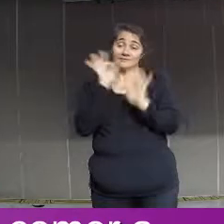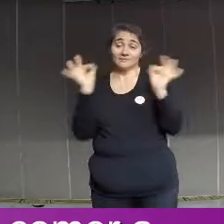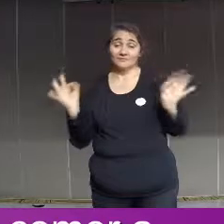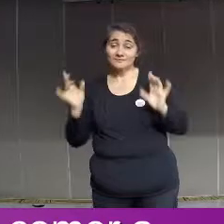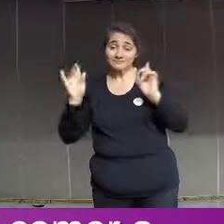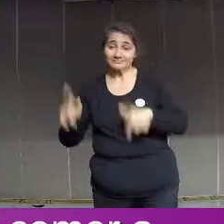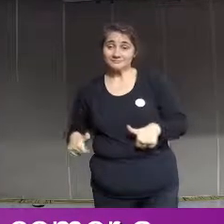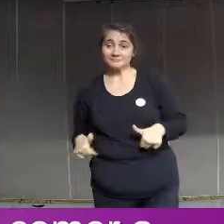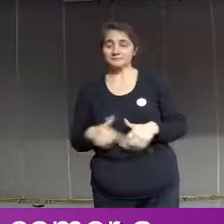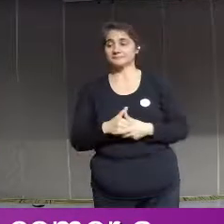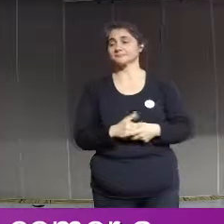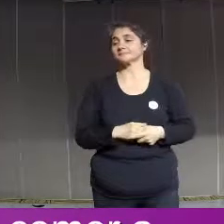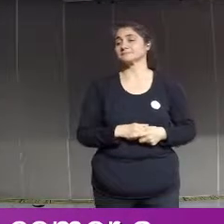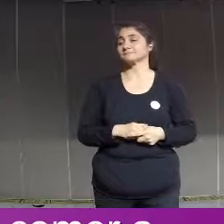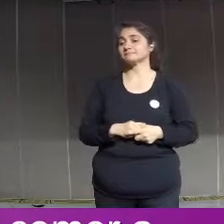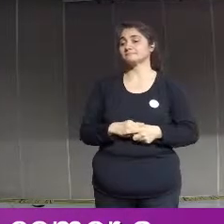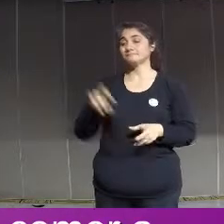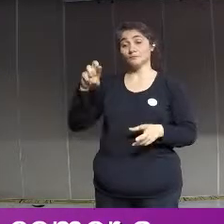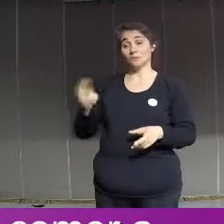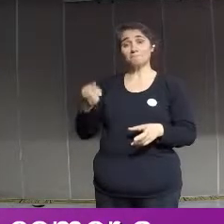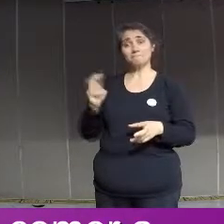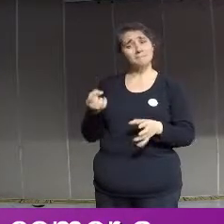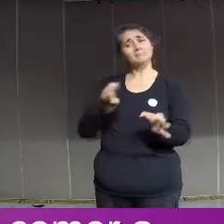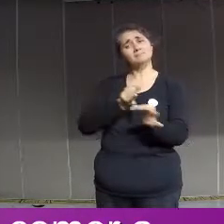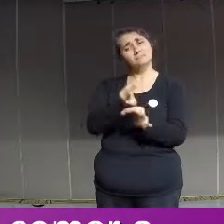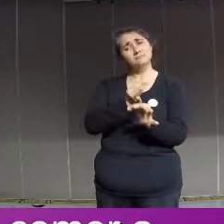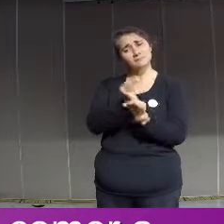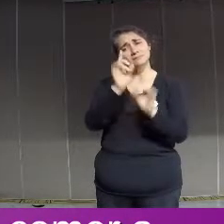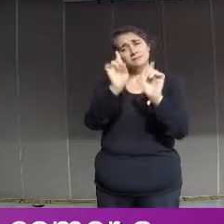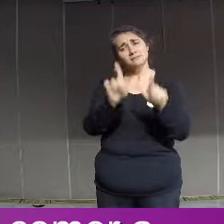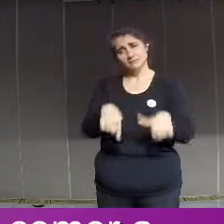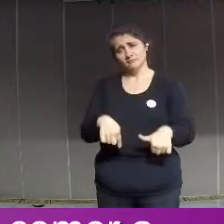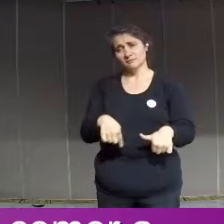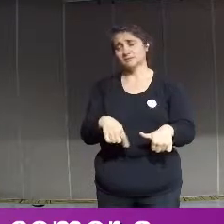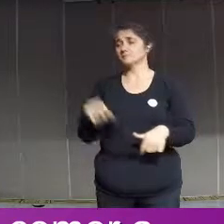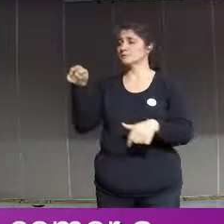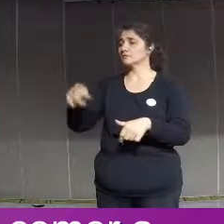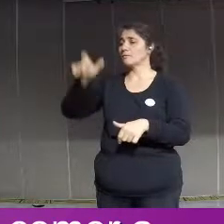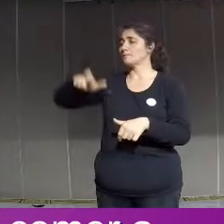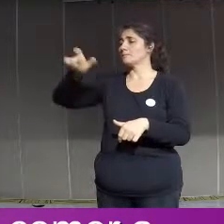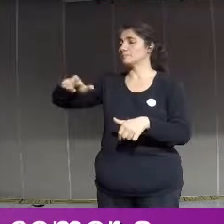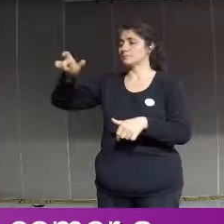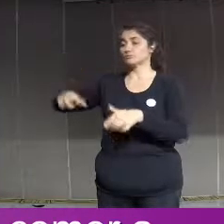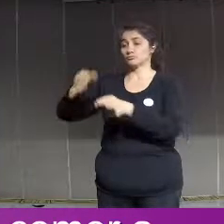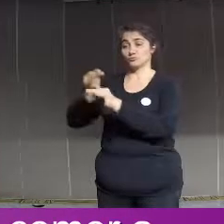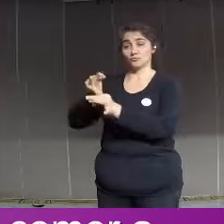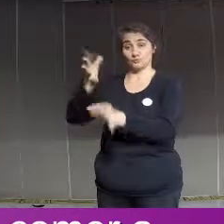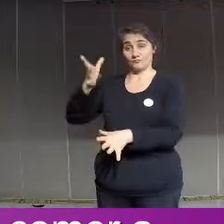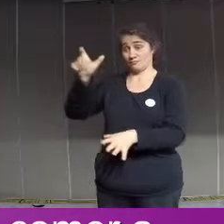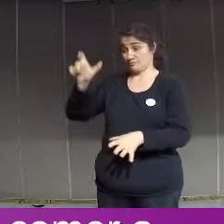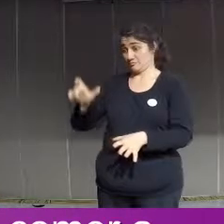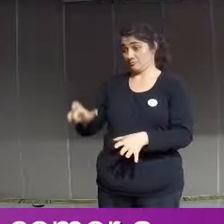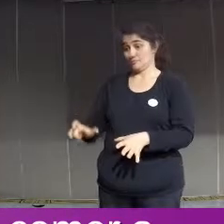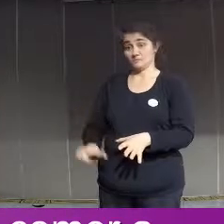Si uno no, esto es fundamental, orientación a padres. Orientación a padres o a los profesionales que abordan a